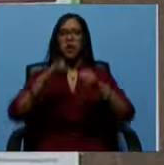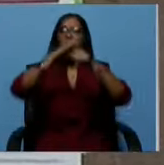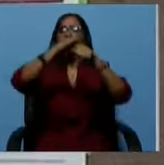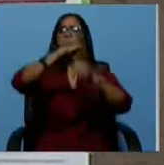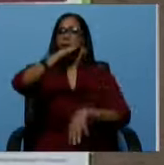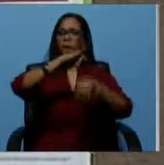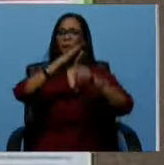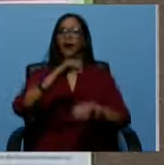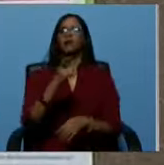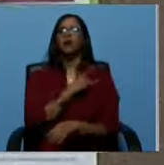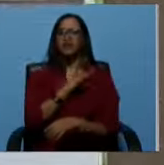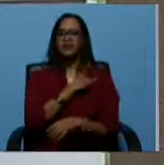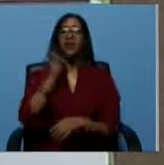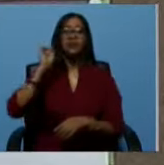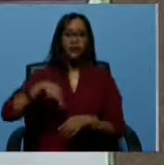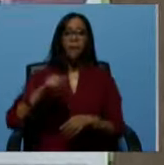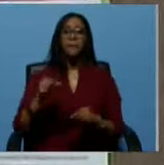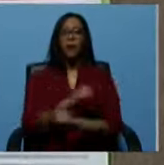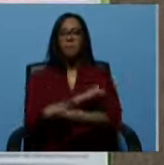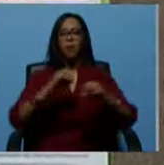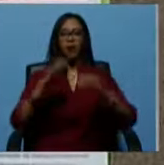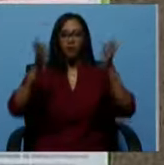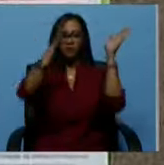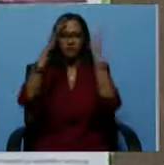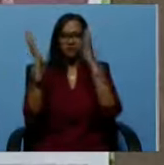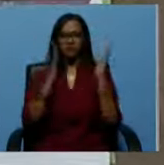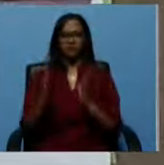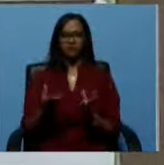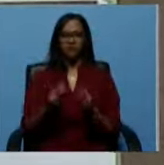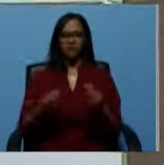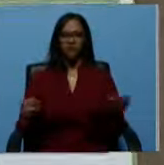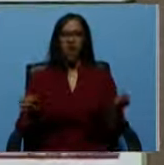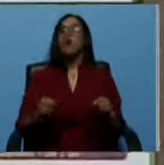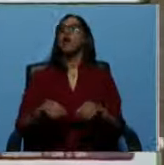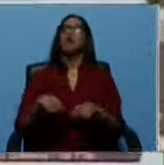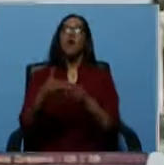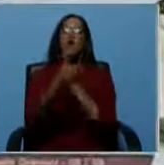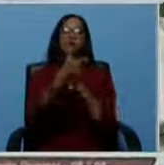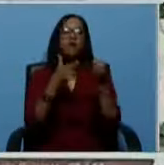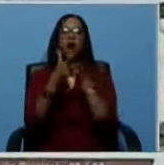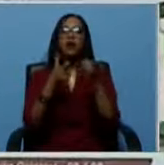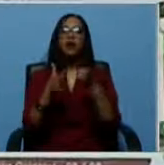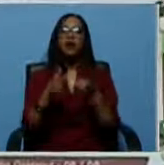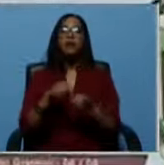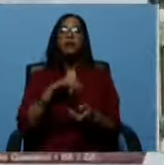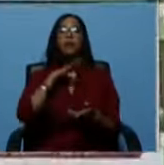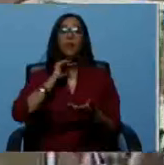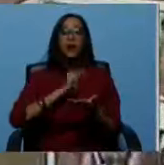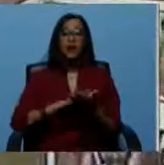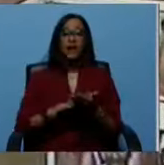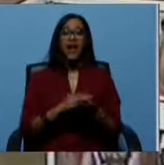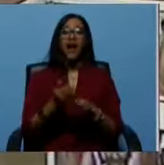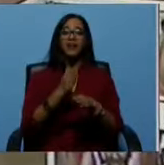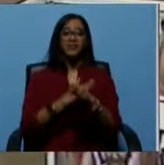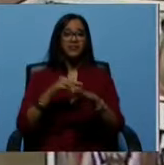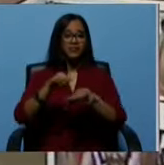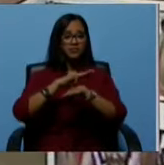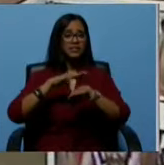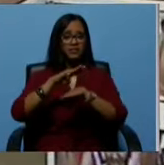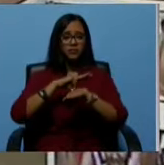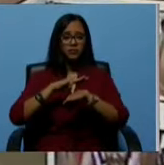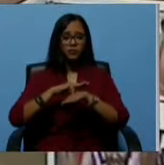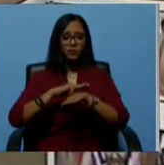Bombardeadas universidades, también dinamitaron edificios con francotiradores en San Diego, fusilan a exministros.